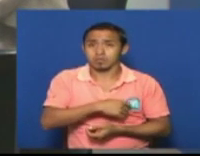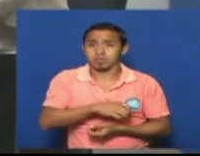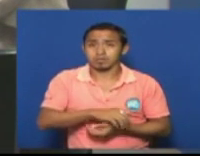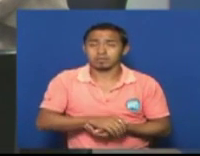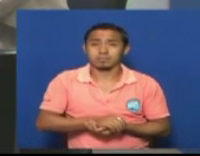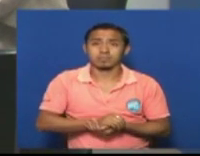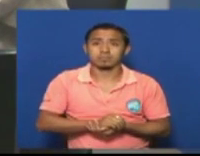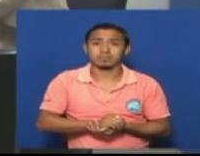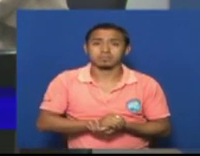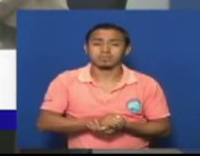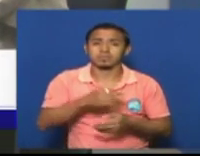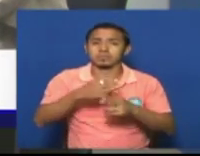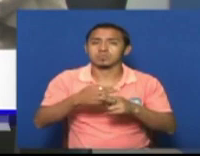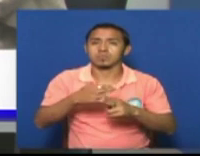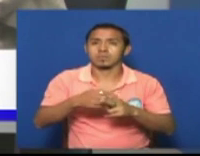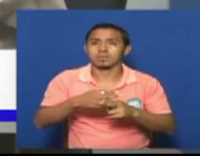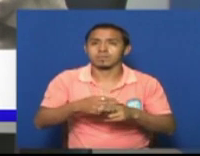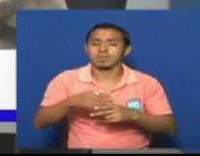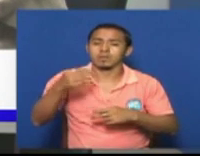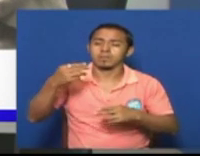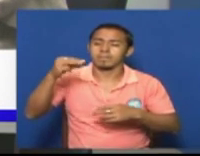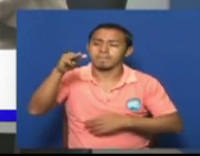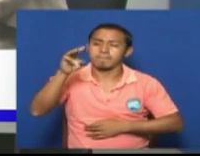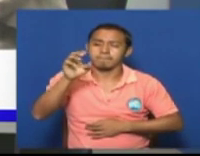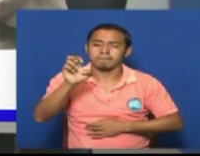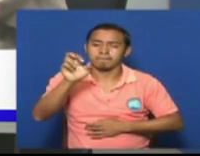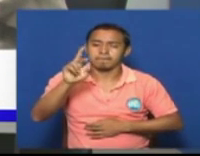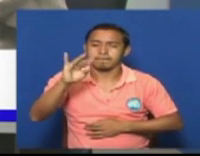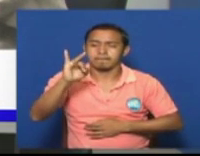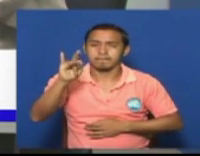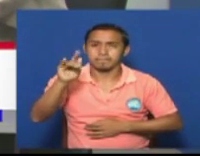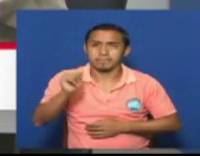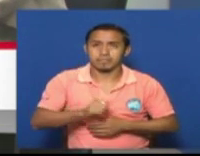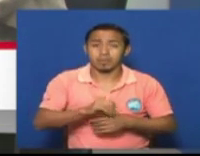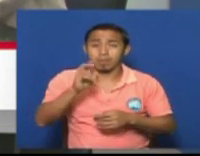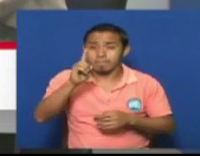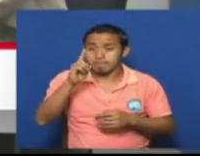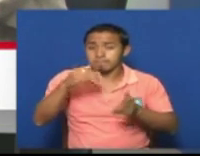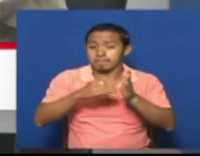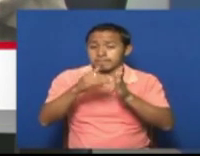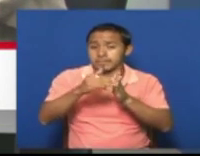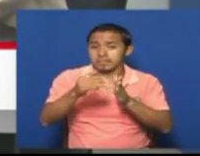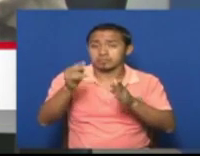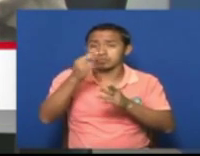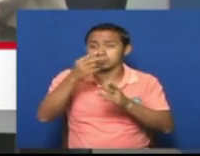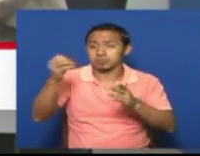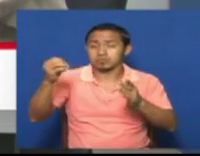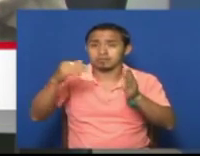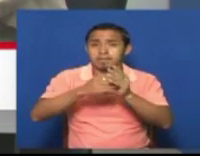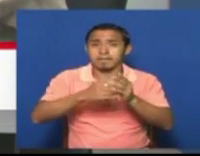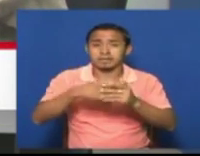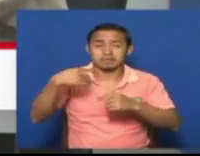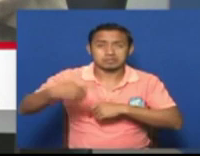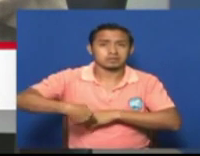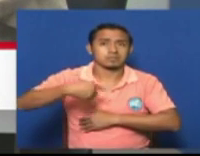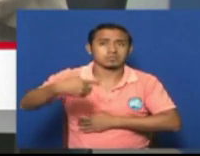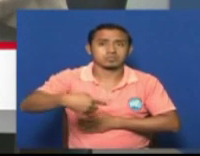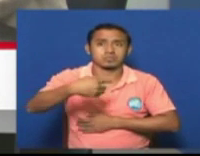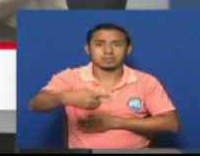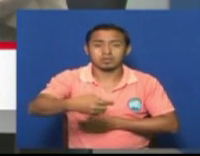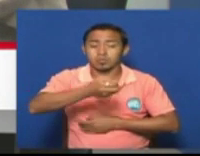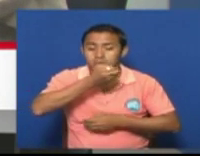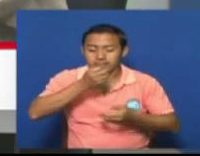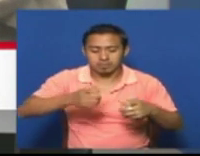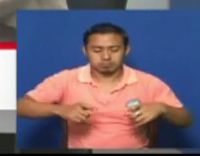en lo que popularmente se conoce como la merienda escolar 1.200.000 niños reciben todos los días un paquete